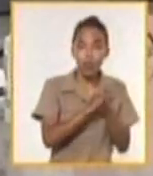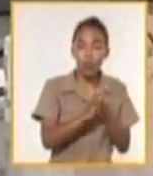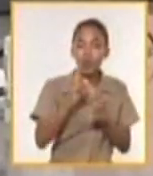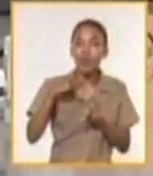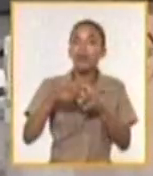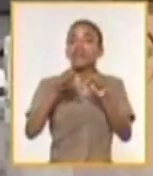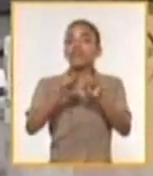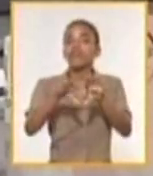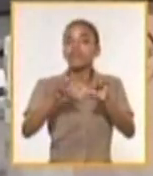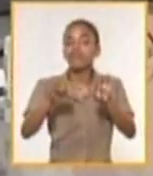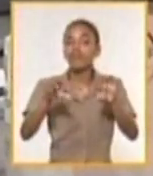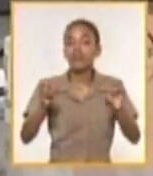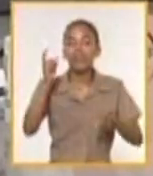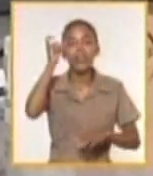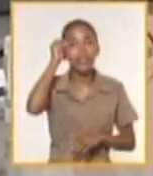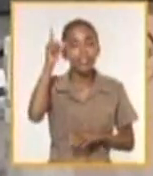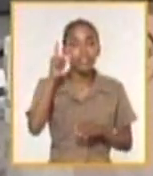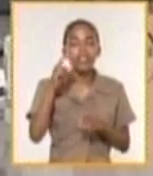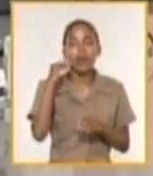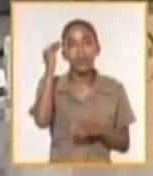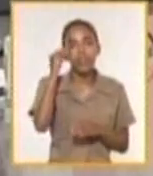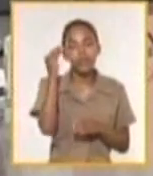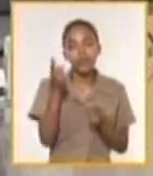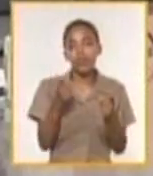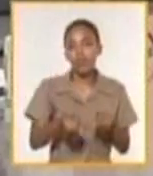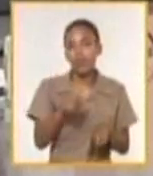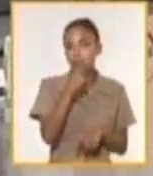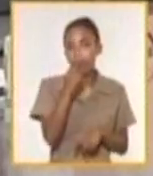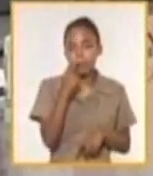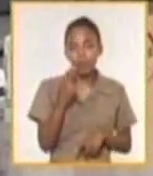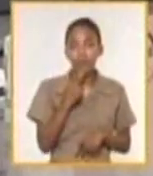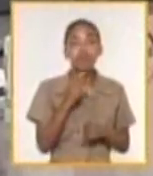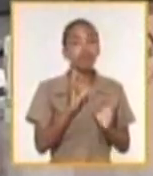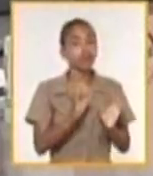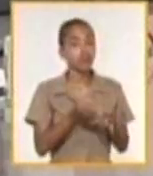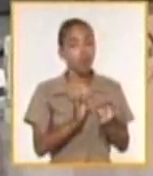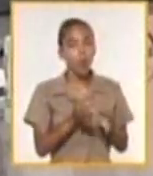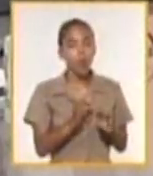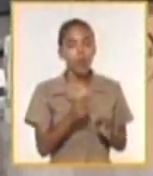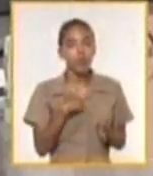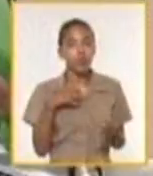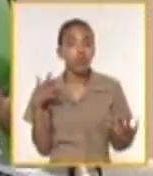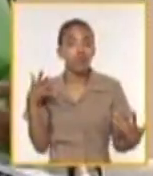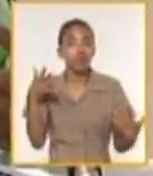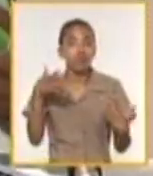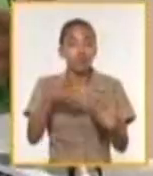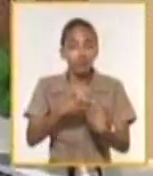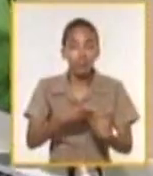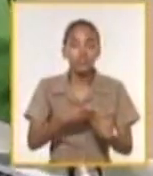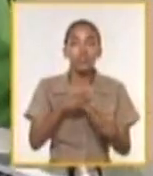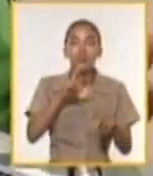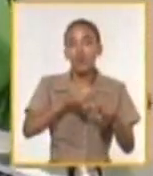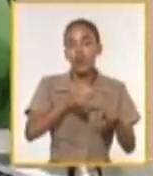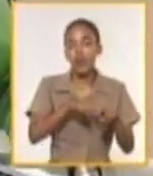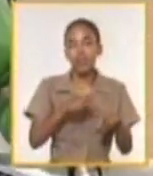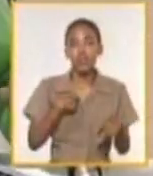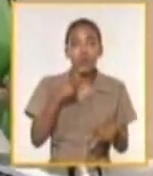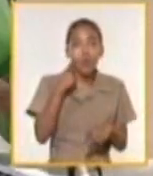de las ideas y el pensamiento de José Martí. Exactamente, y es eso precisamente lo que me conecta con Hart. ¿Cómo conozco a